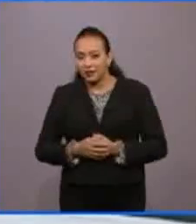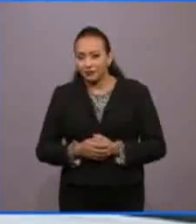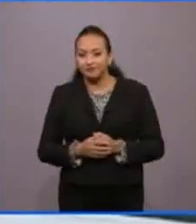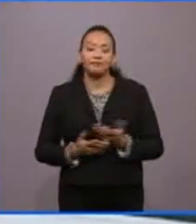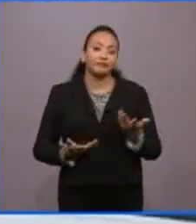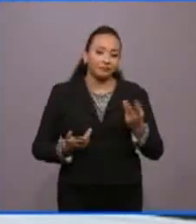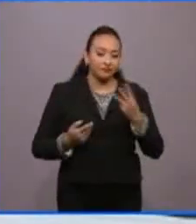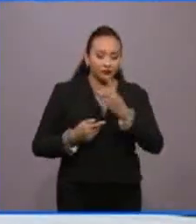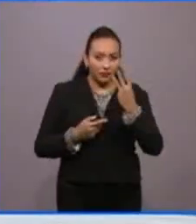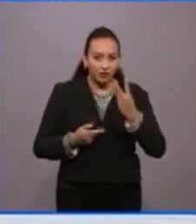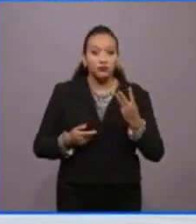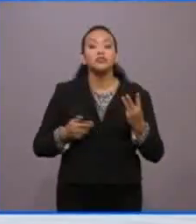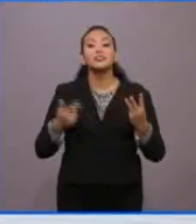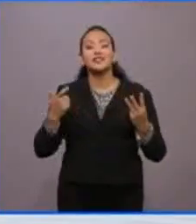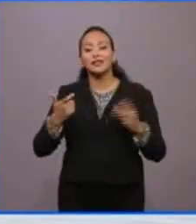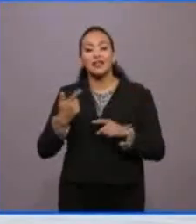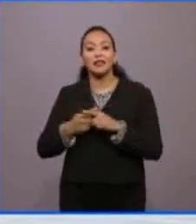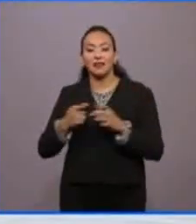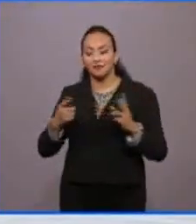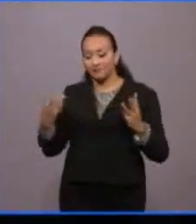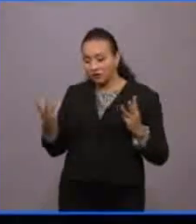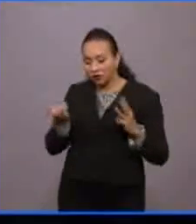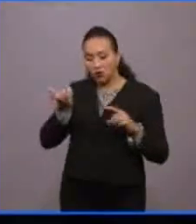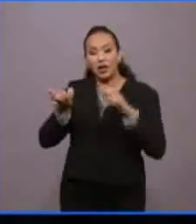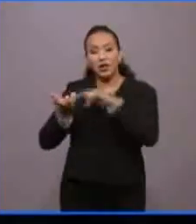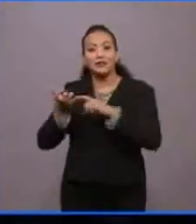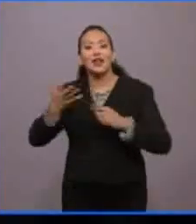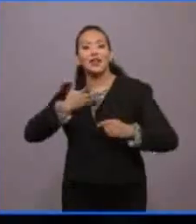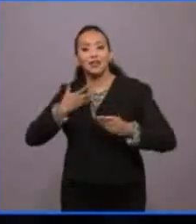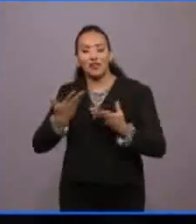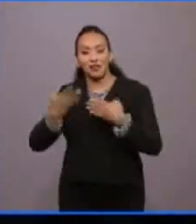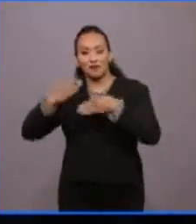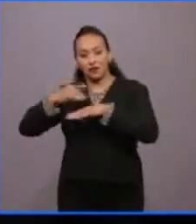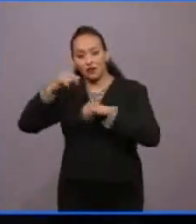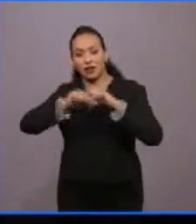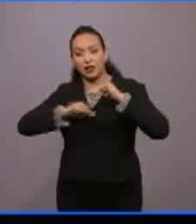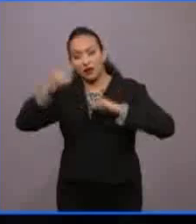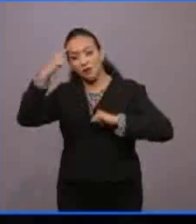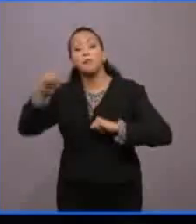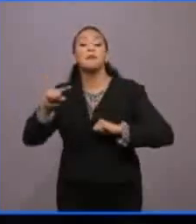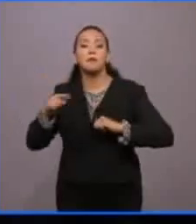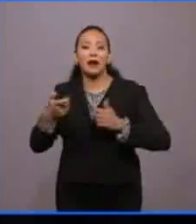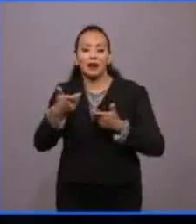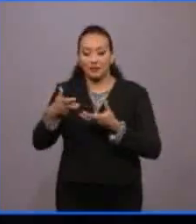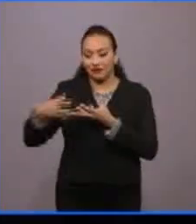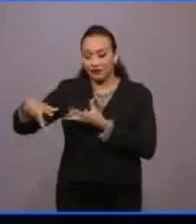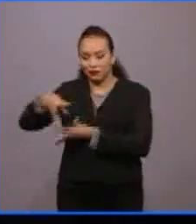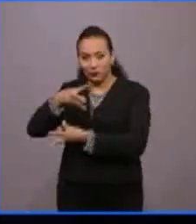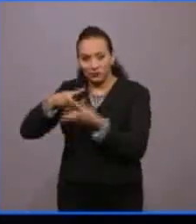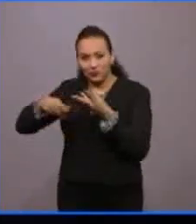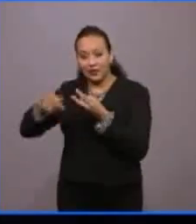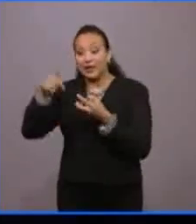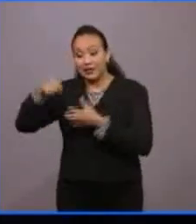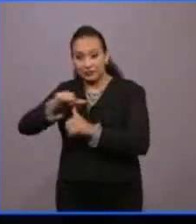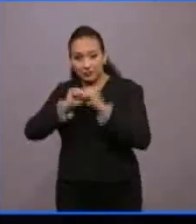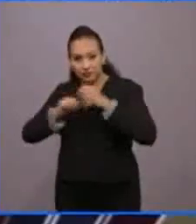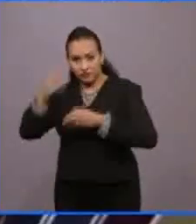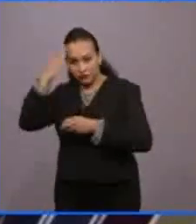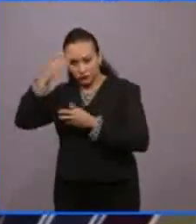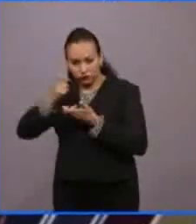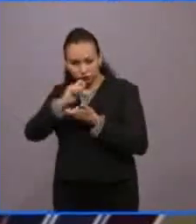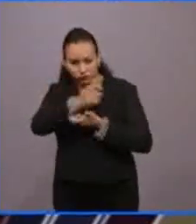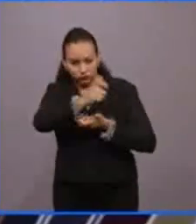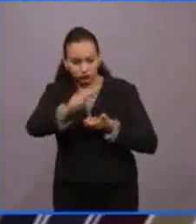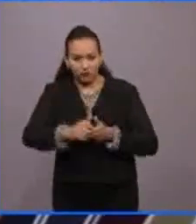distintas comparten la administración de los recursos acumulados en la subcuenta de vivienda de los trabajadores del Estado, precisando que al ISSSTE y